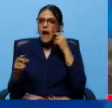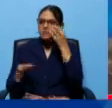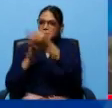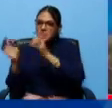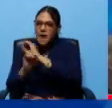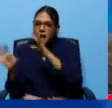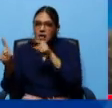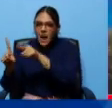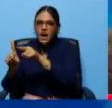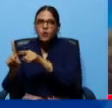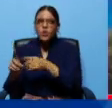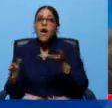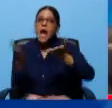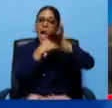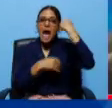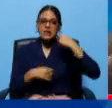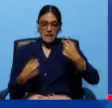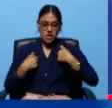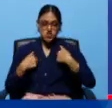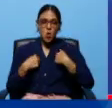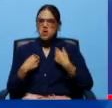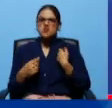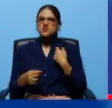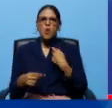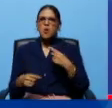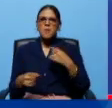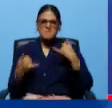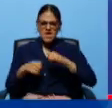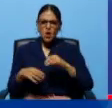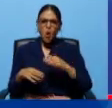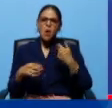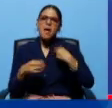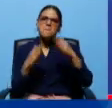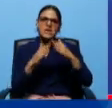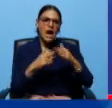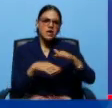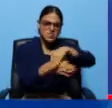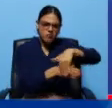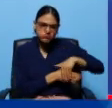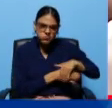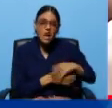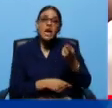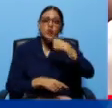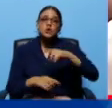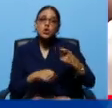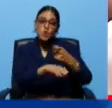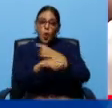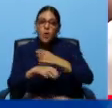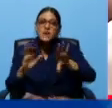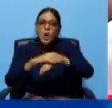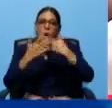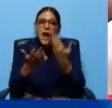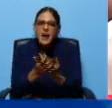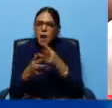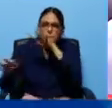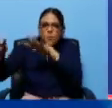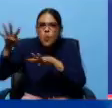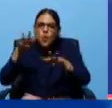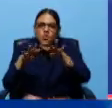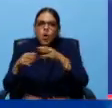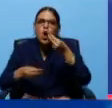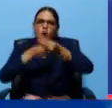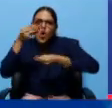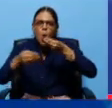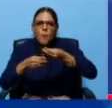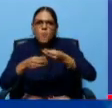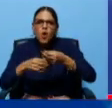la gente no mandaba a sus muchachos. Entonces, la forma en que el Estado en el mundo, la forma en que el